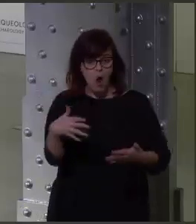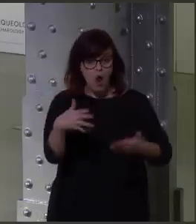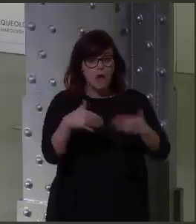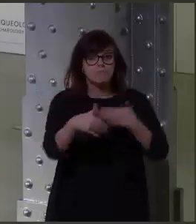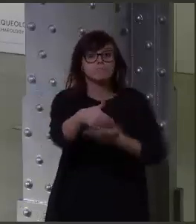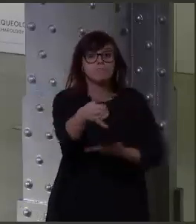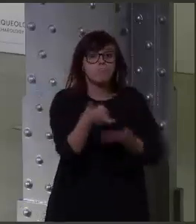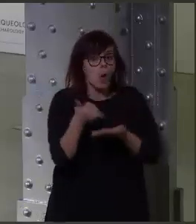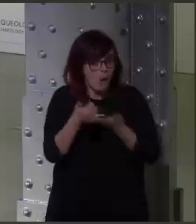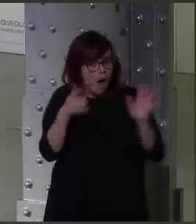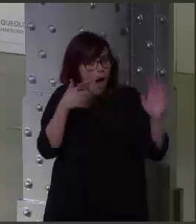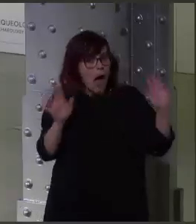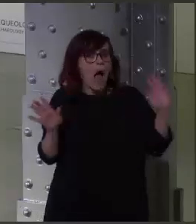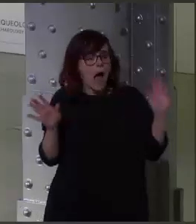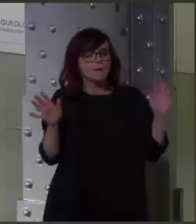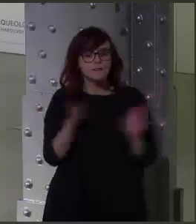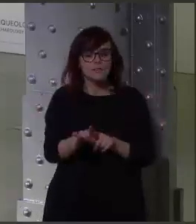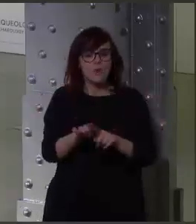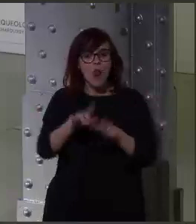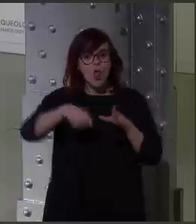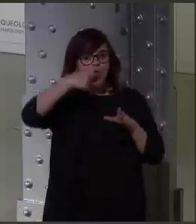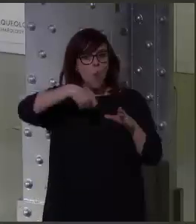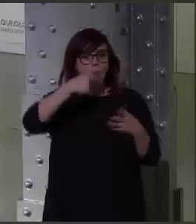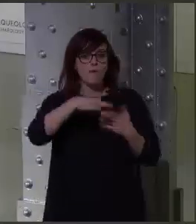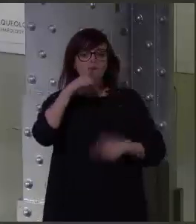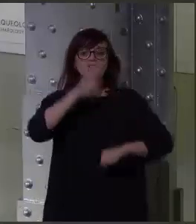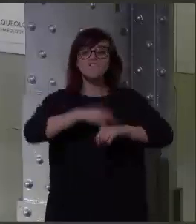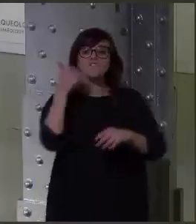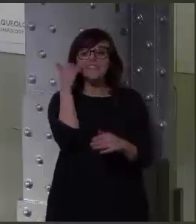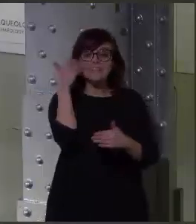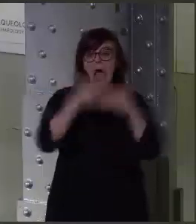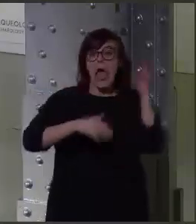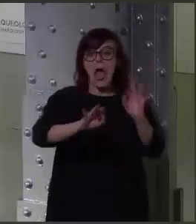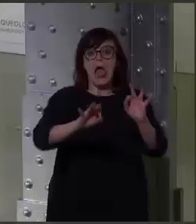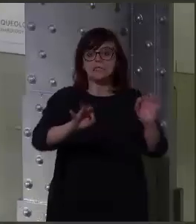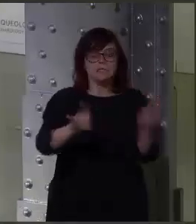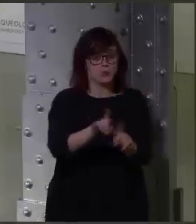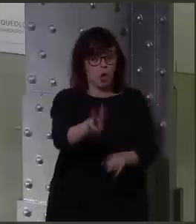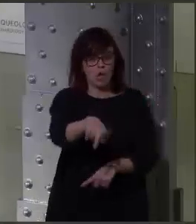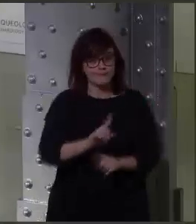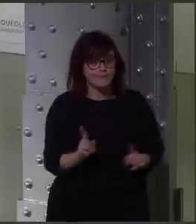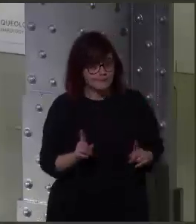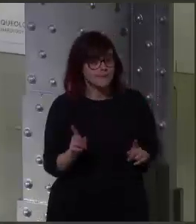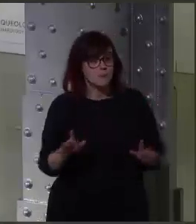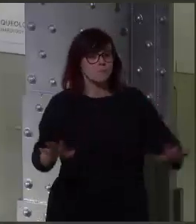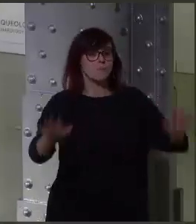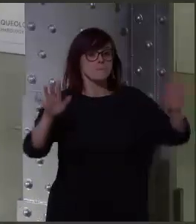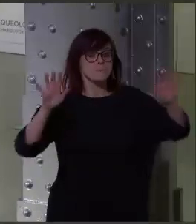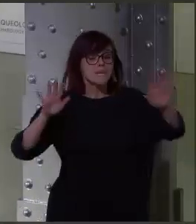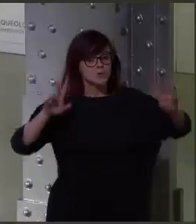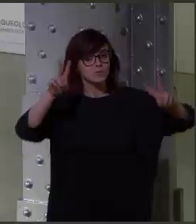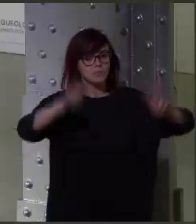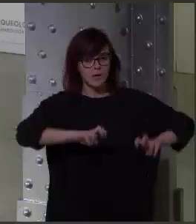seguir probando, pues claro, no, esto no es como un yogur que tiene una fecha concreta de caducidad, pero es una